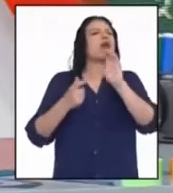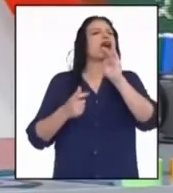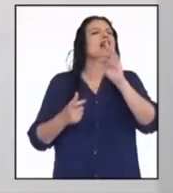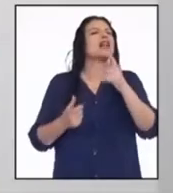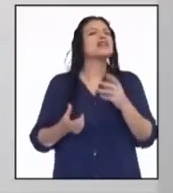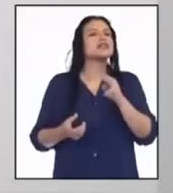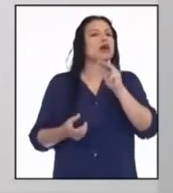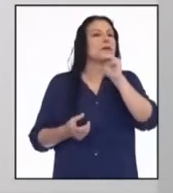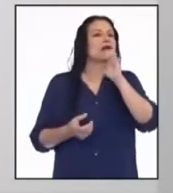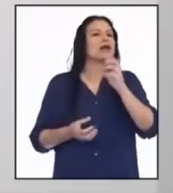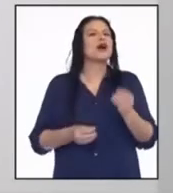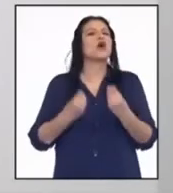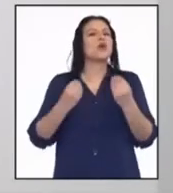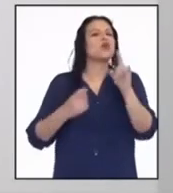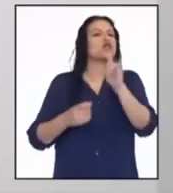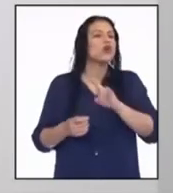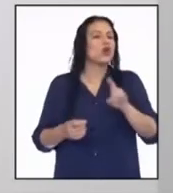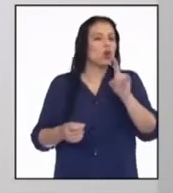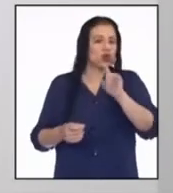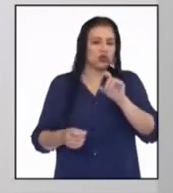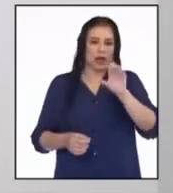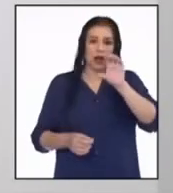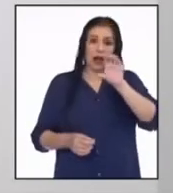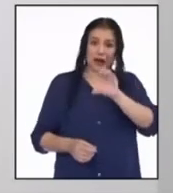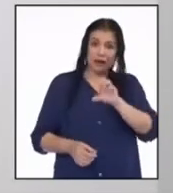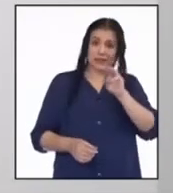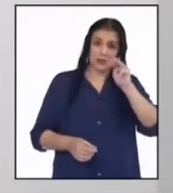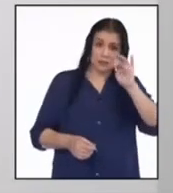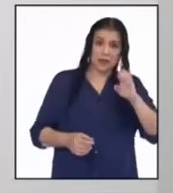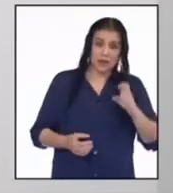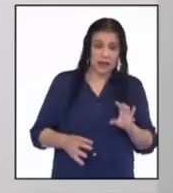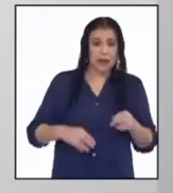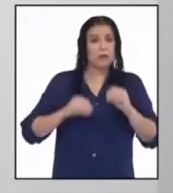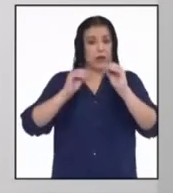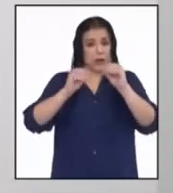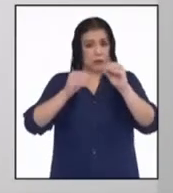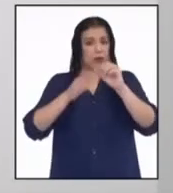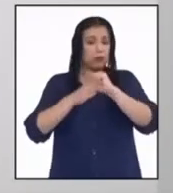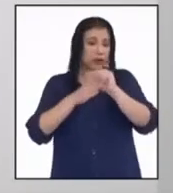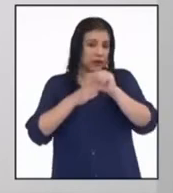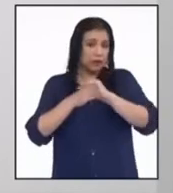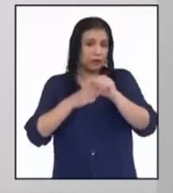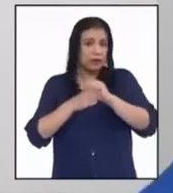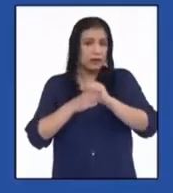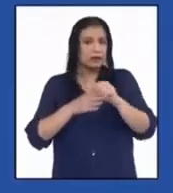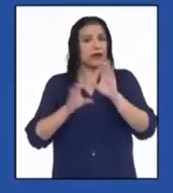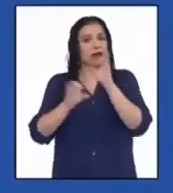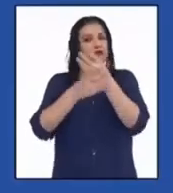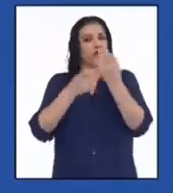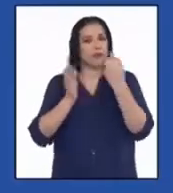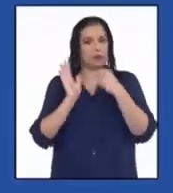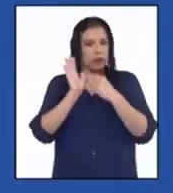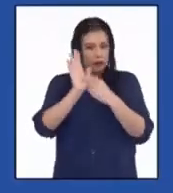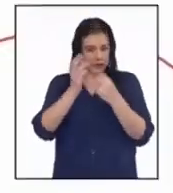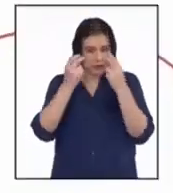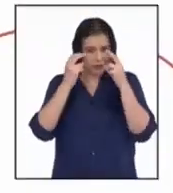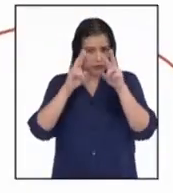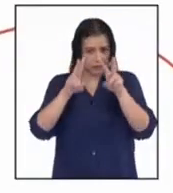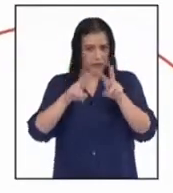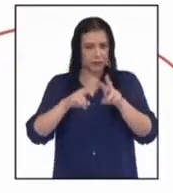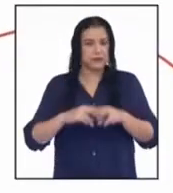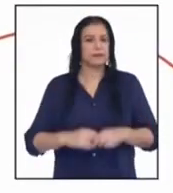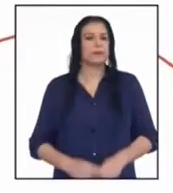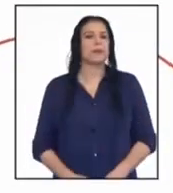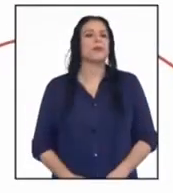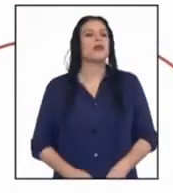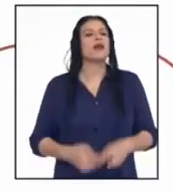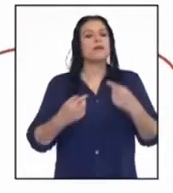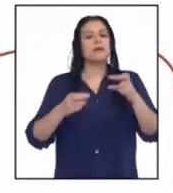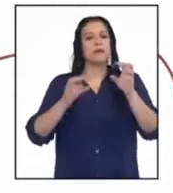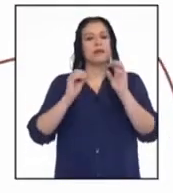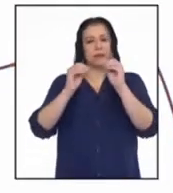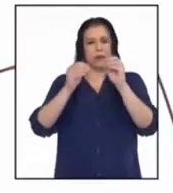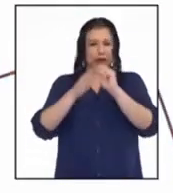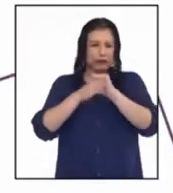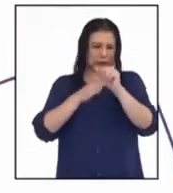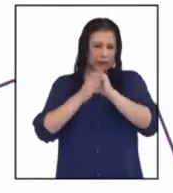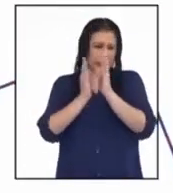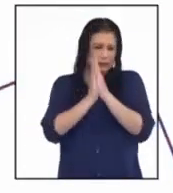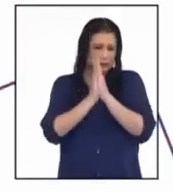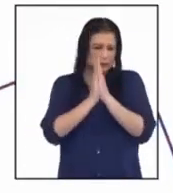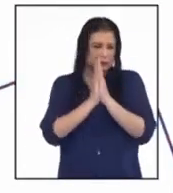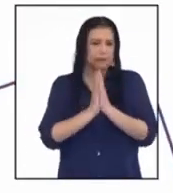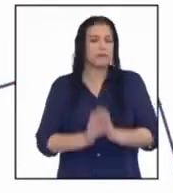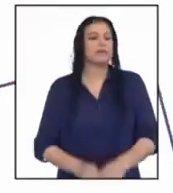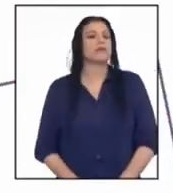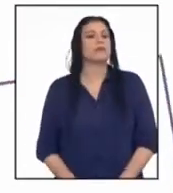la usamos? Con la clase mediana podemos aplicar la fórmula que se muestra. Permítame aplicar la fórmula,